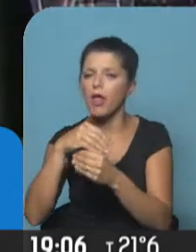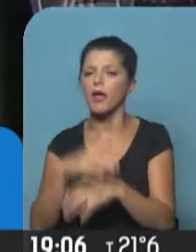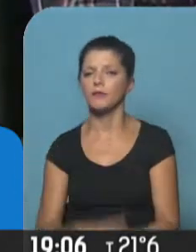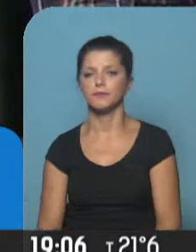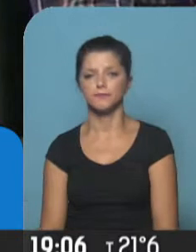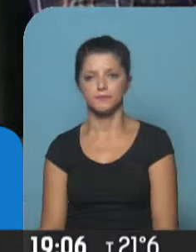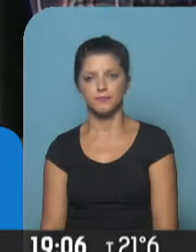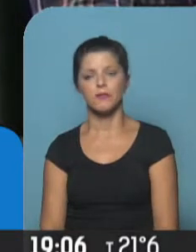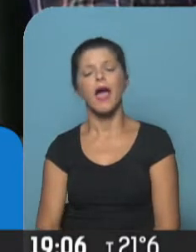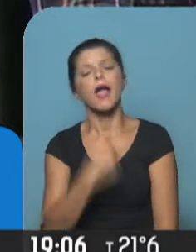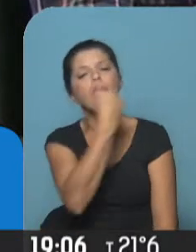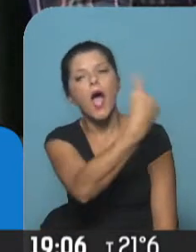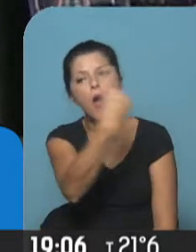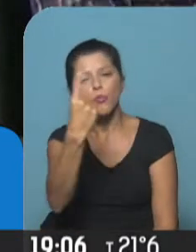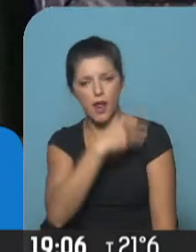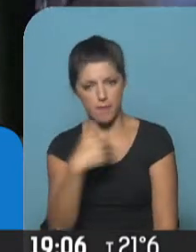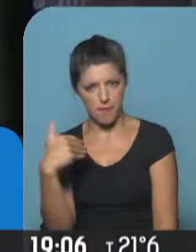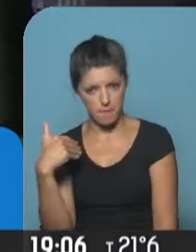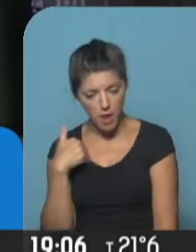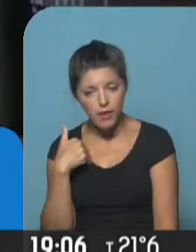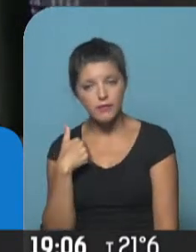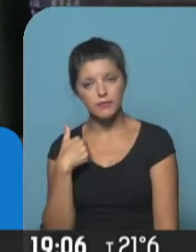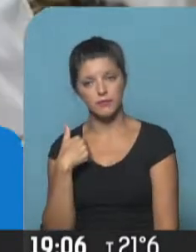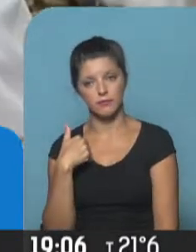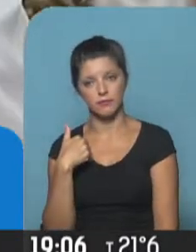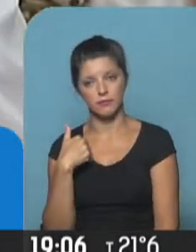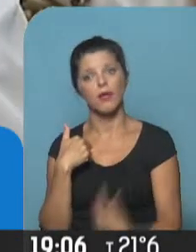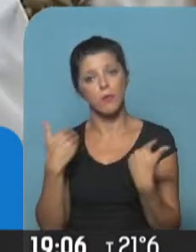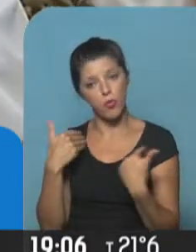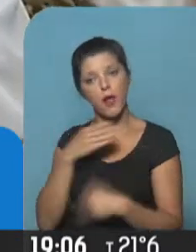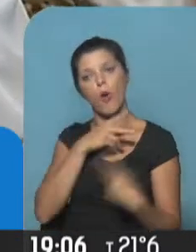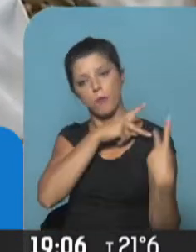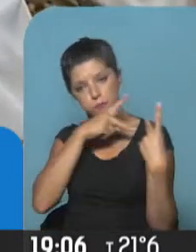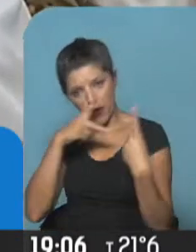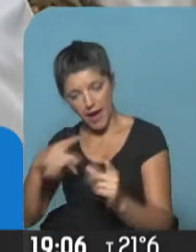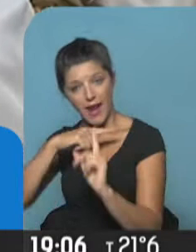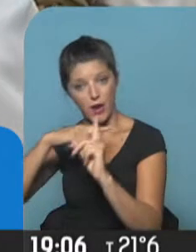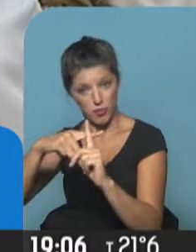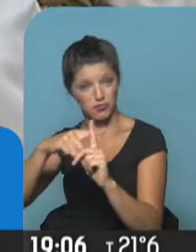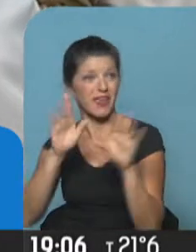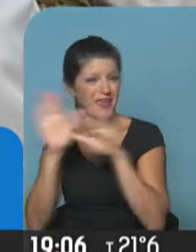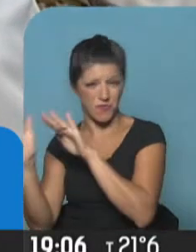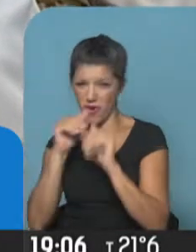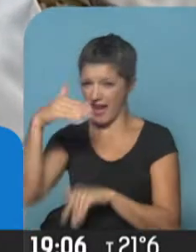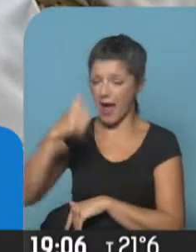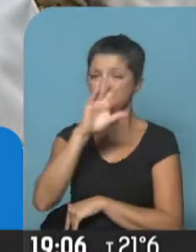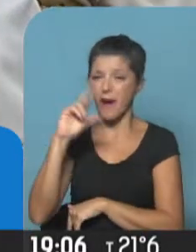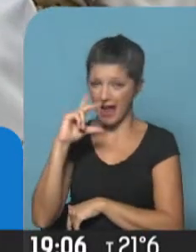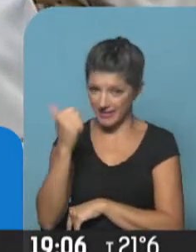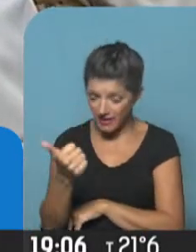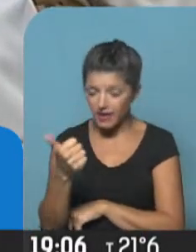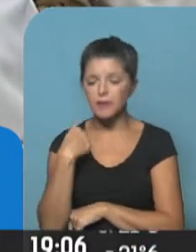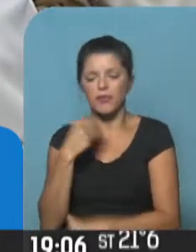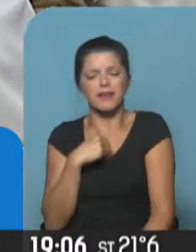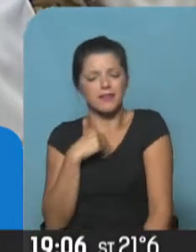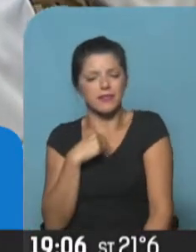a cada mamá, que hayan podido llegar al pie de la cruz, como lo hizo María, y poder sentir que lo tenían